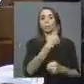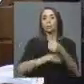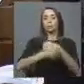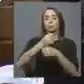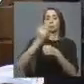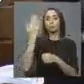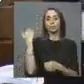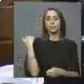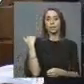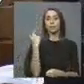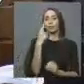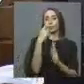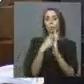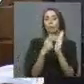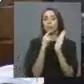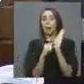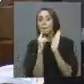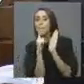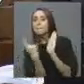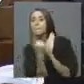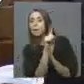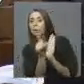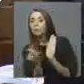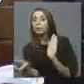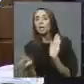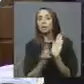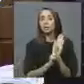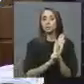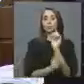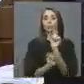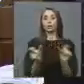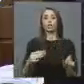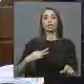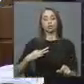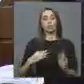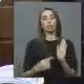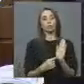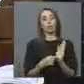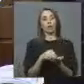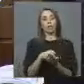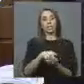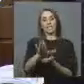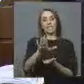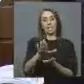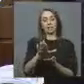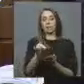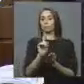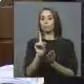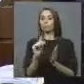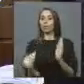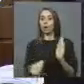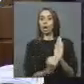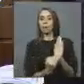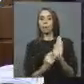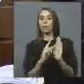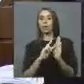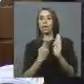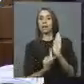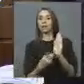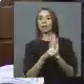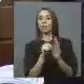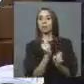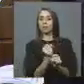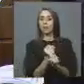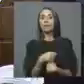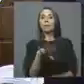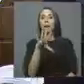y especialmente en el último mes señalan claramente que la ciudadanía rechaza más que apoya esta reforma. Más de